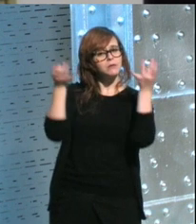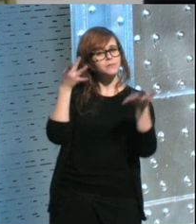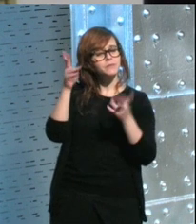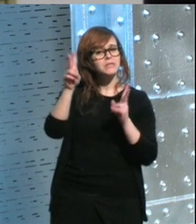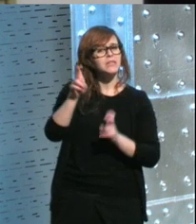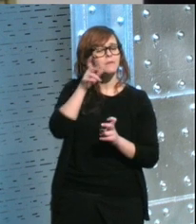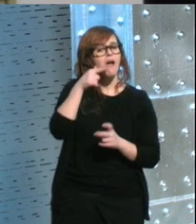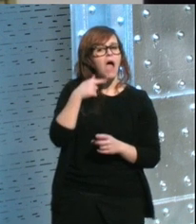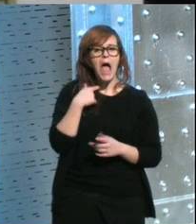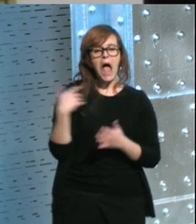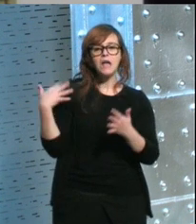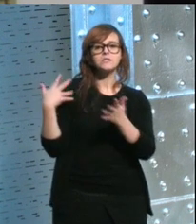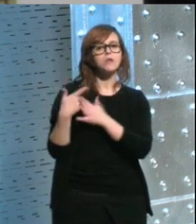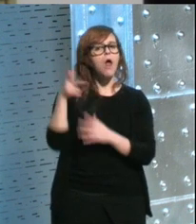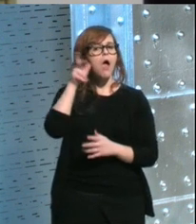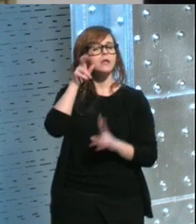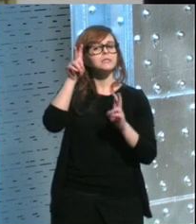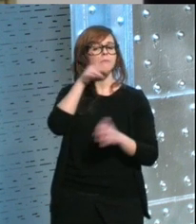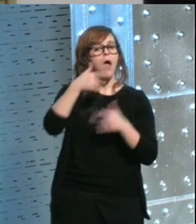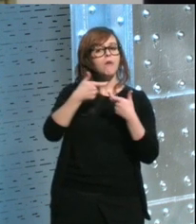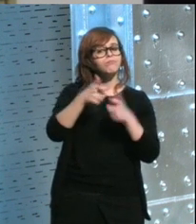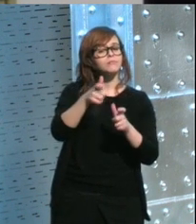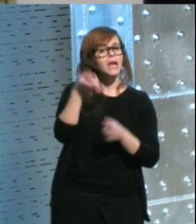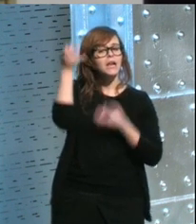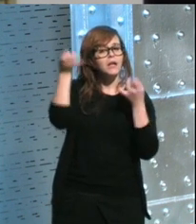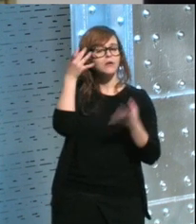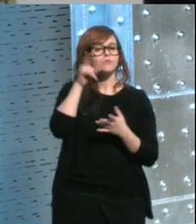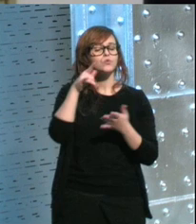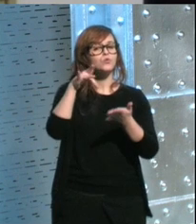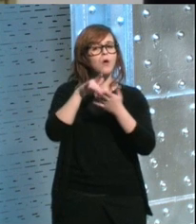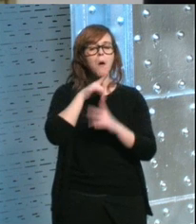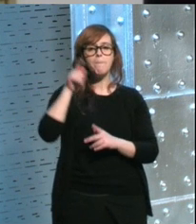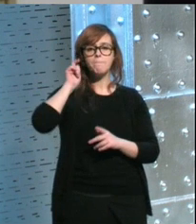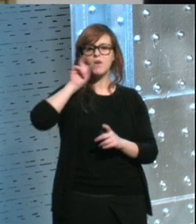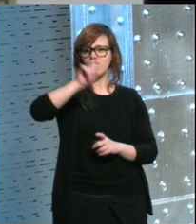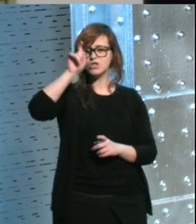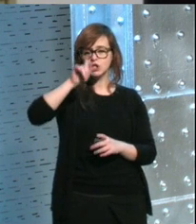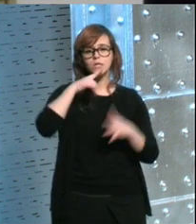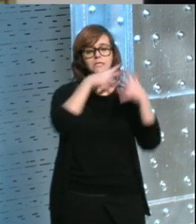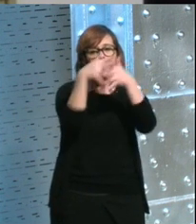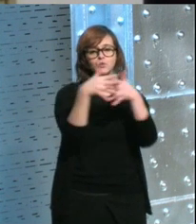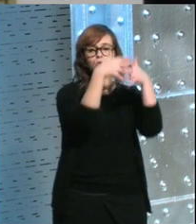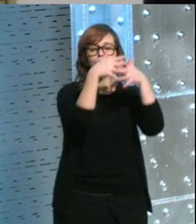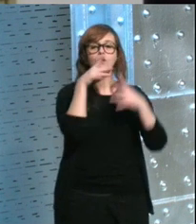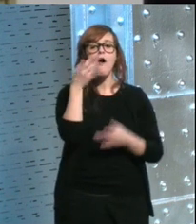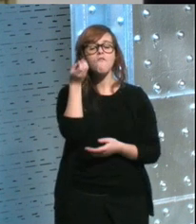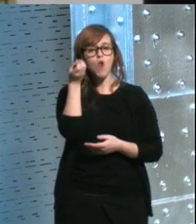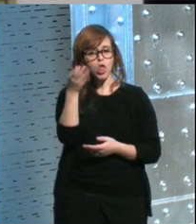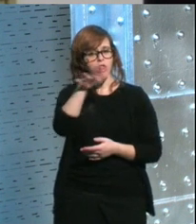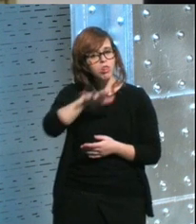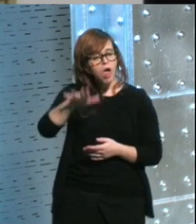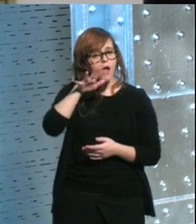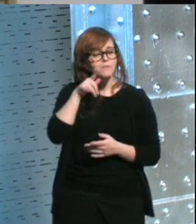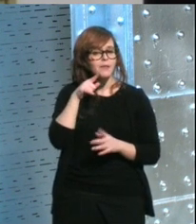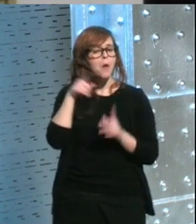la clase creativa, una teoría de Richard Florida, un profesor de Estados Unidos que enseña en Canadá, y